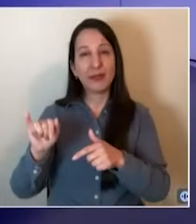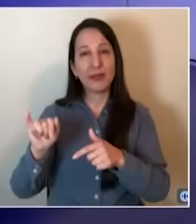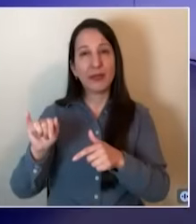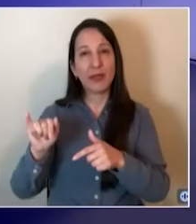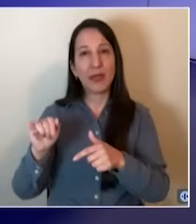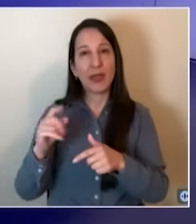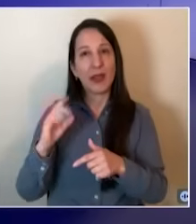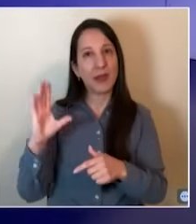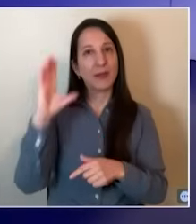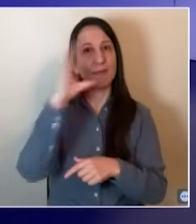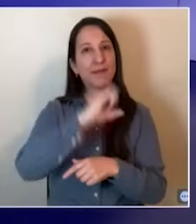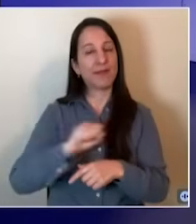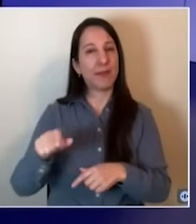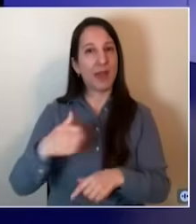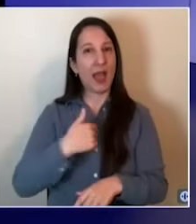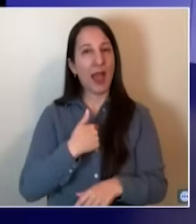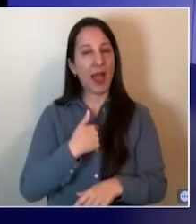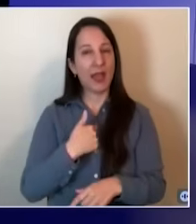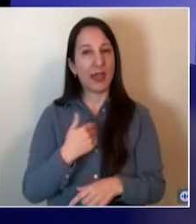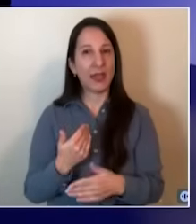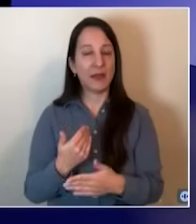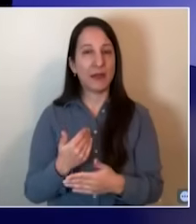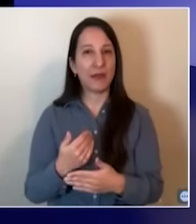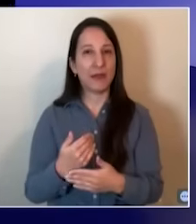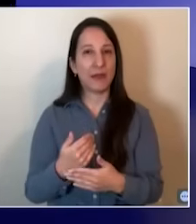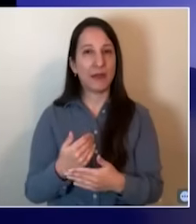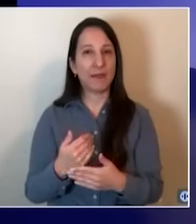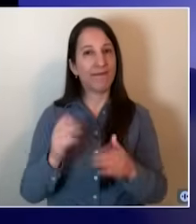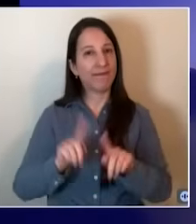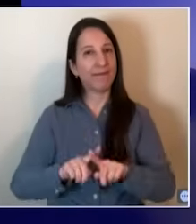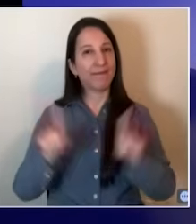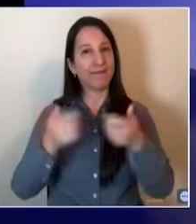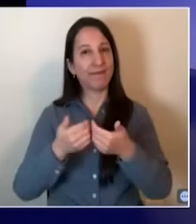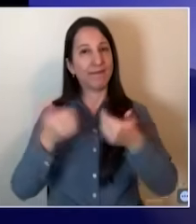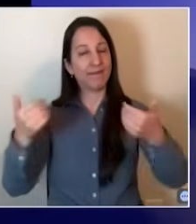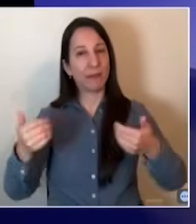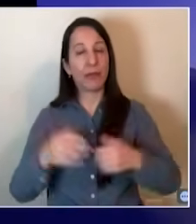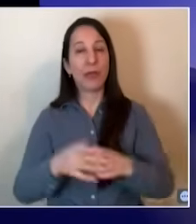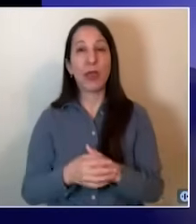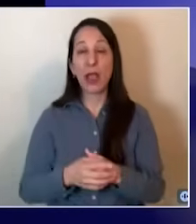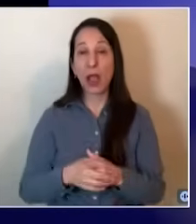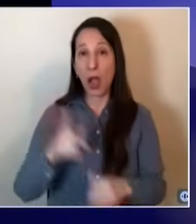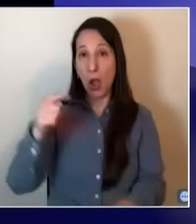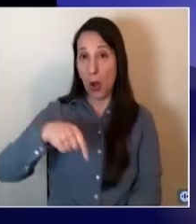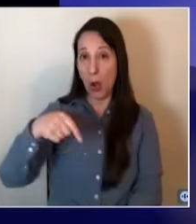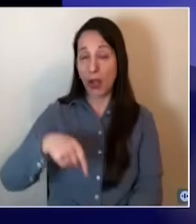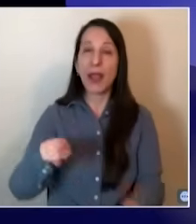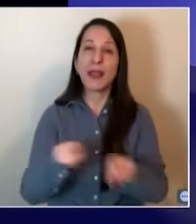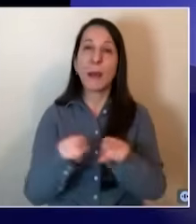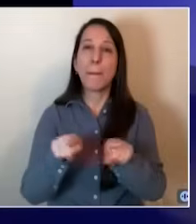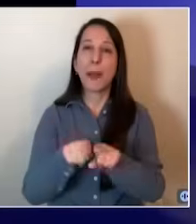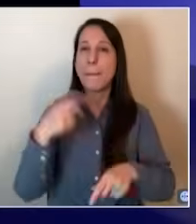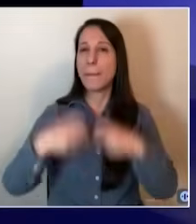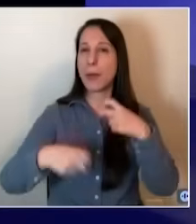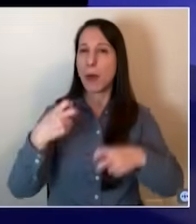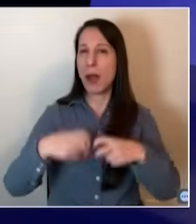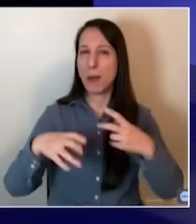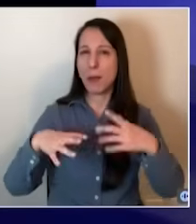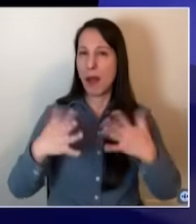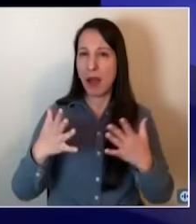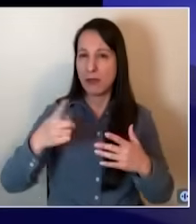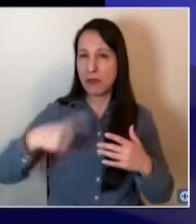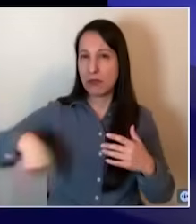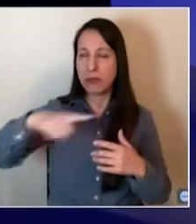que hay, digamos, un sesgo. Y hoy, también el problema que tienen estos